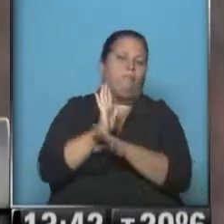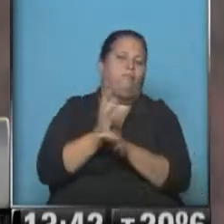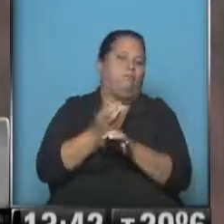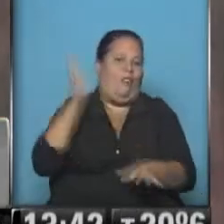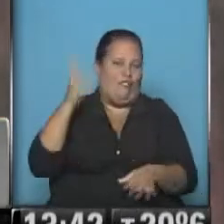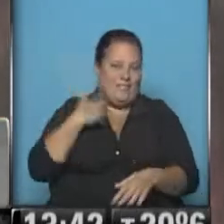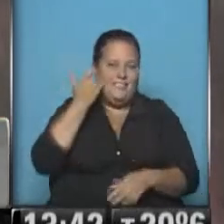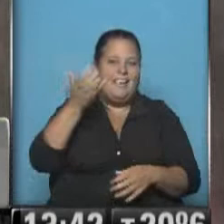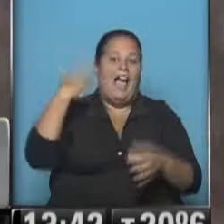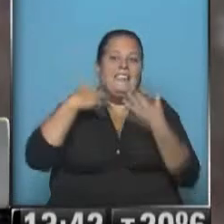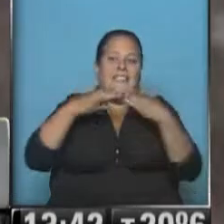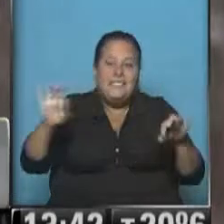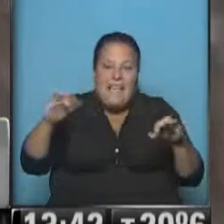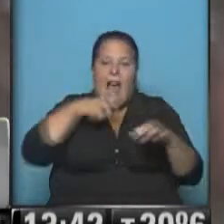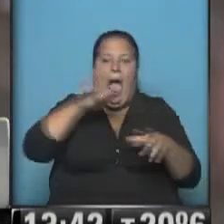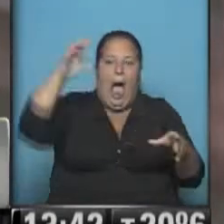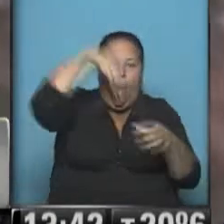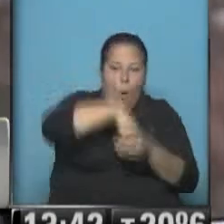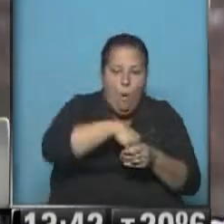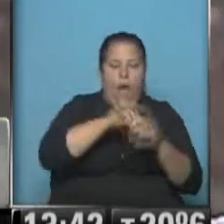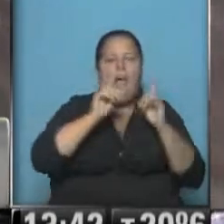desde salvarnos adentro de un río hasta